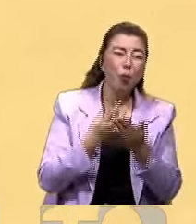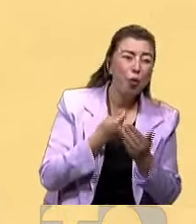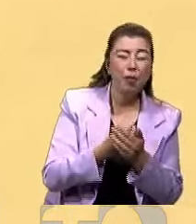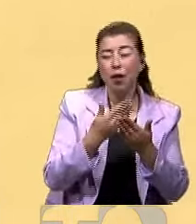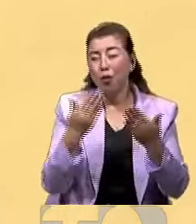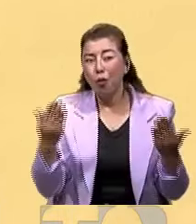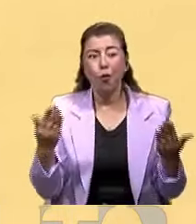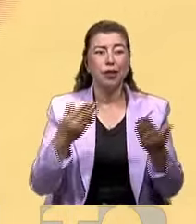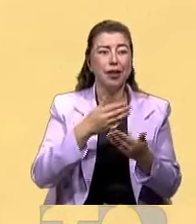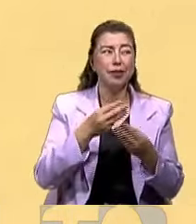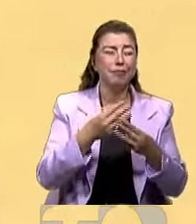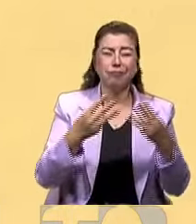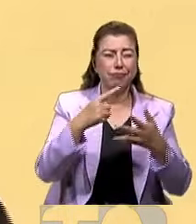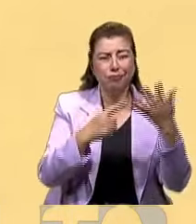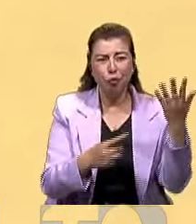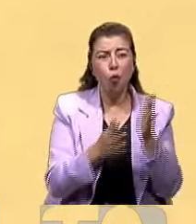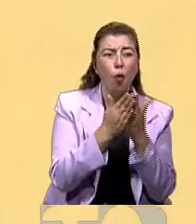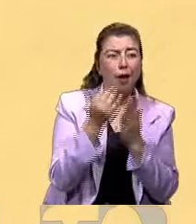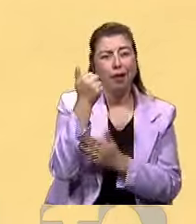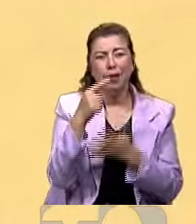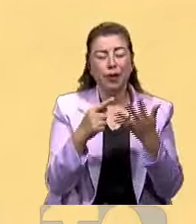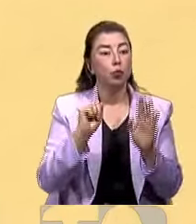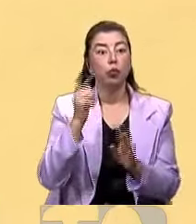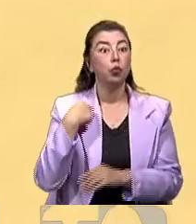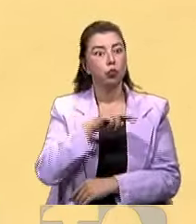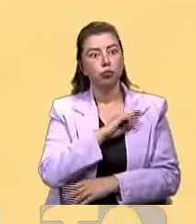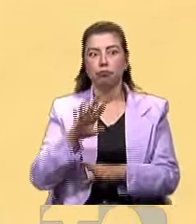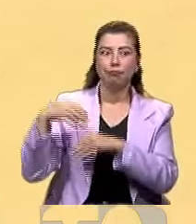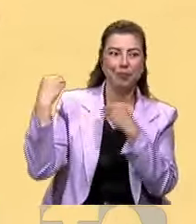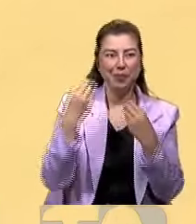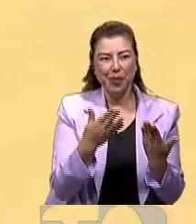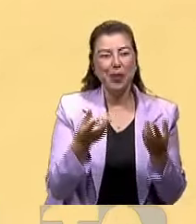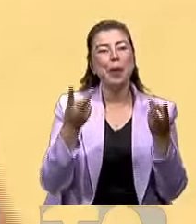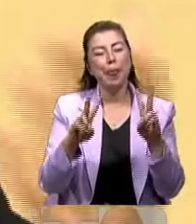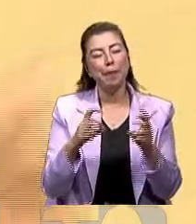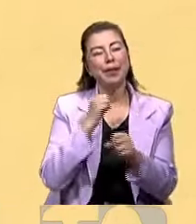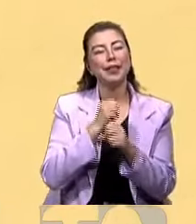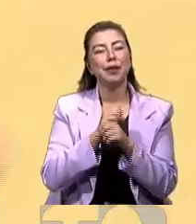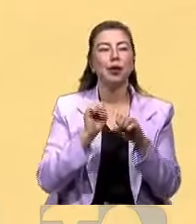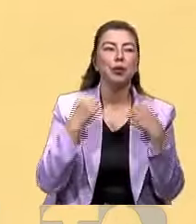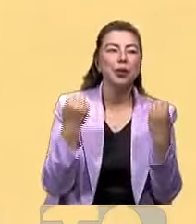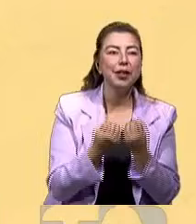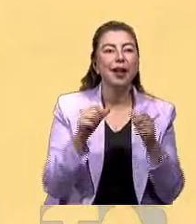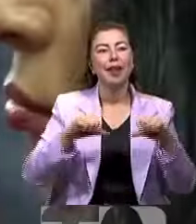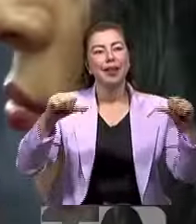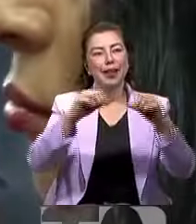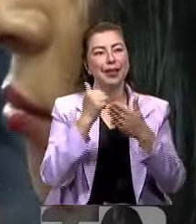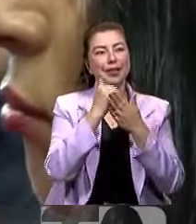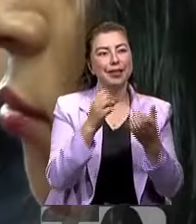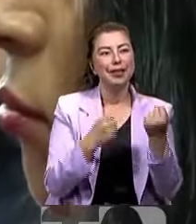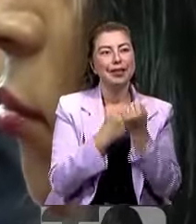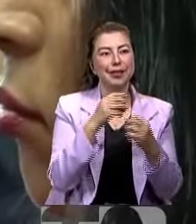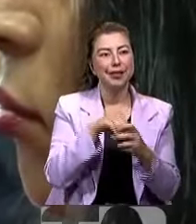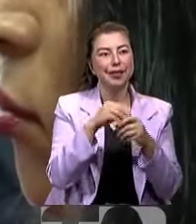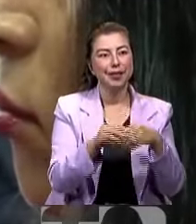desplegamos algunos servicios como atención psicopedagógica, como el área de trabajo social y como el área de seguimiento y refuerzo académico. Si usted